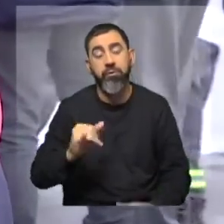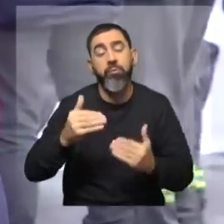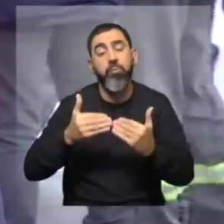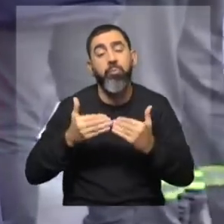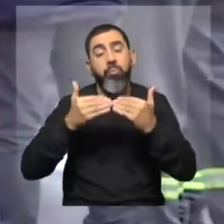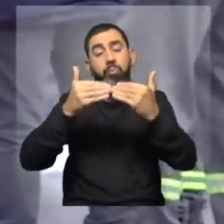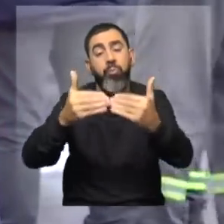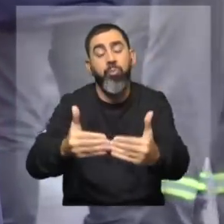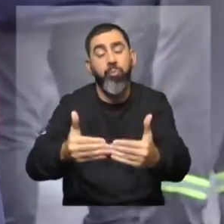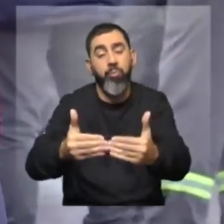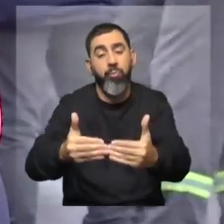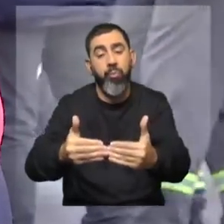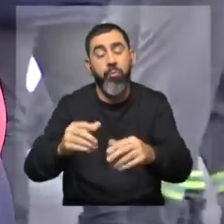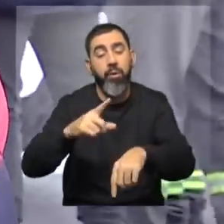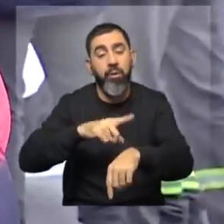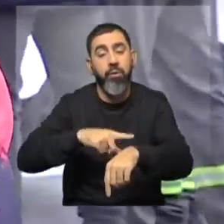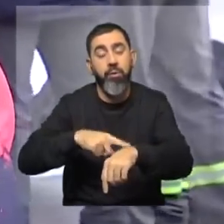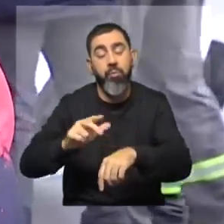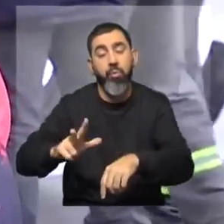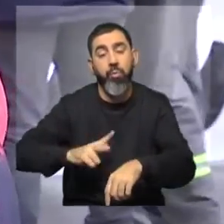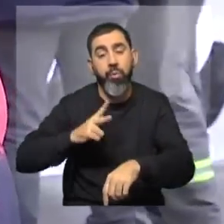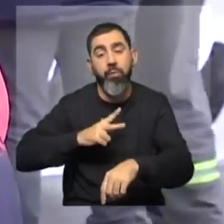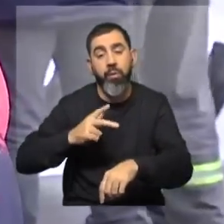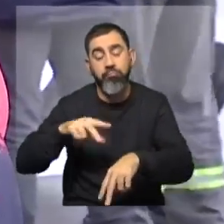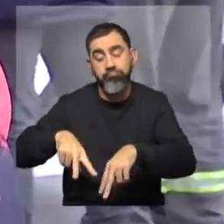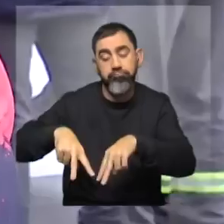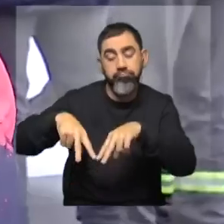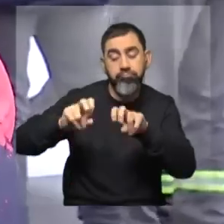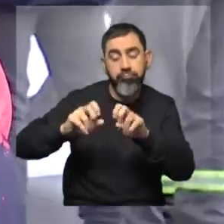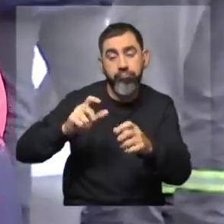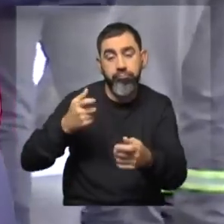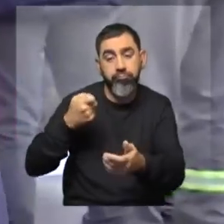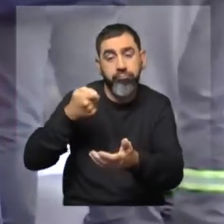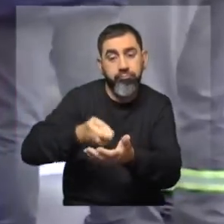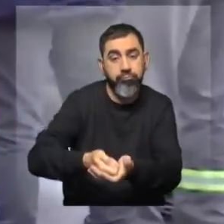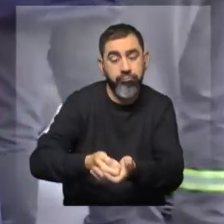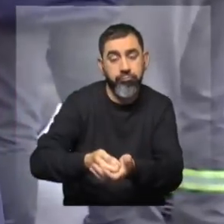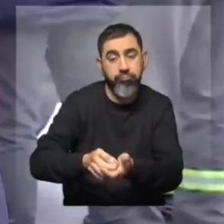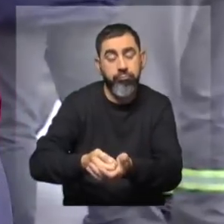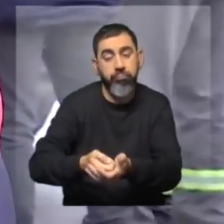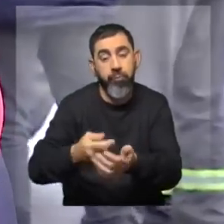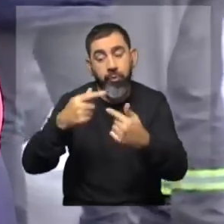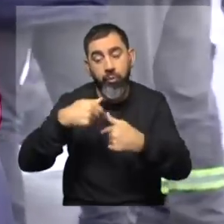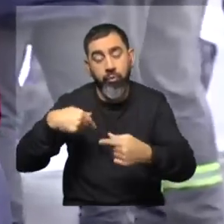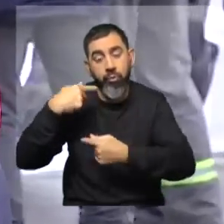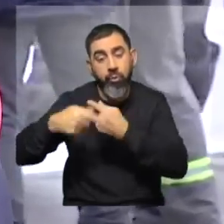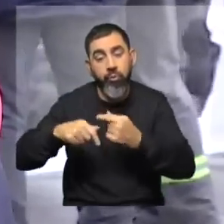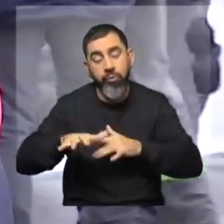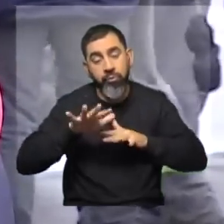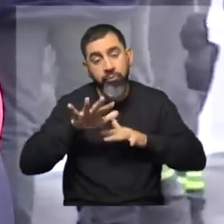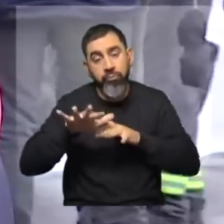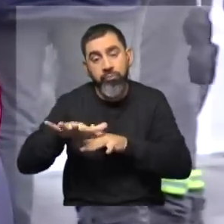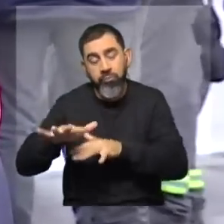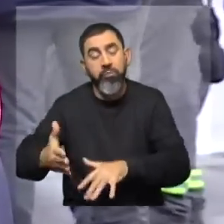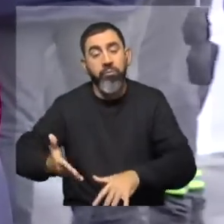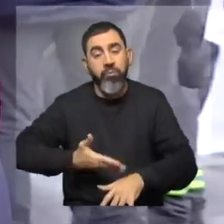prórroga de parte de la Administración para darle más tiempo a los privados para que hagan sus ofertas este y bueno Nosotros continuamos movilizándonos